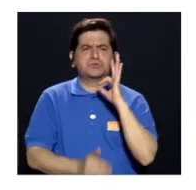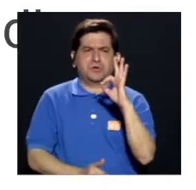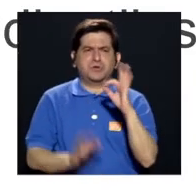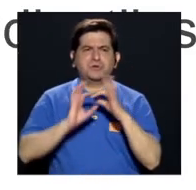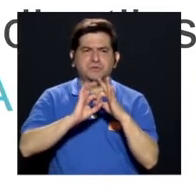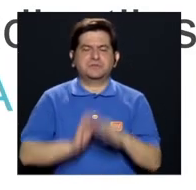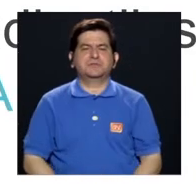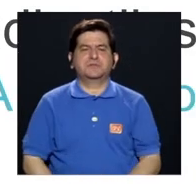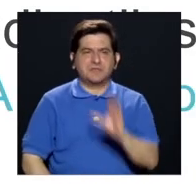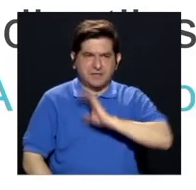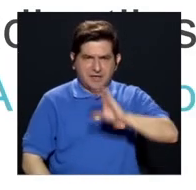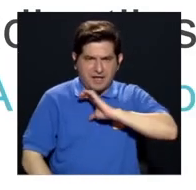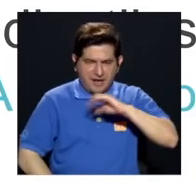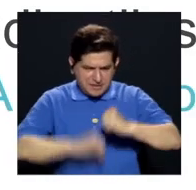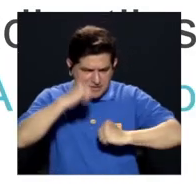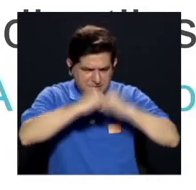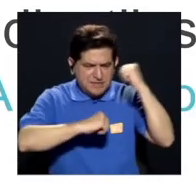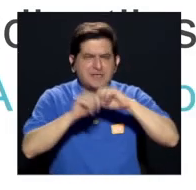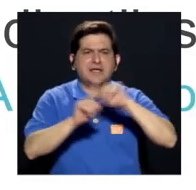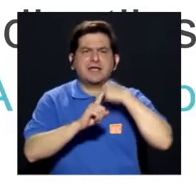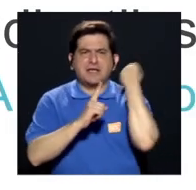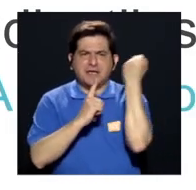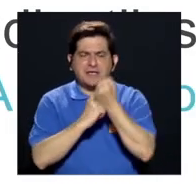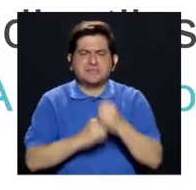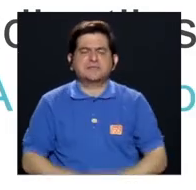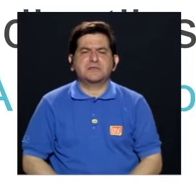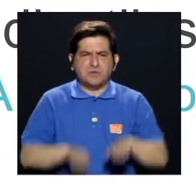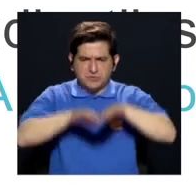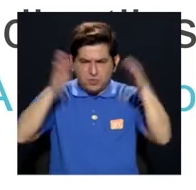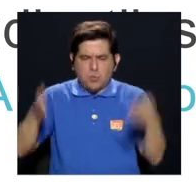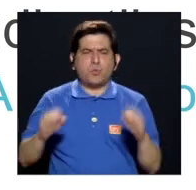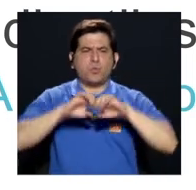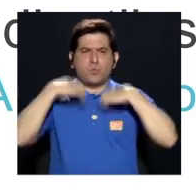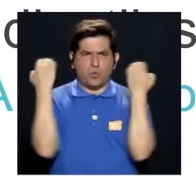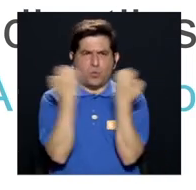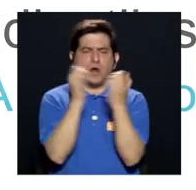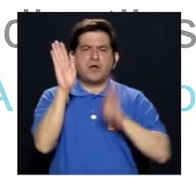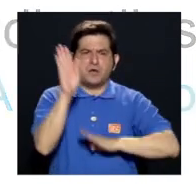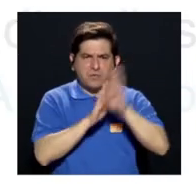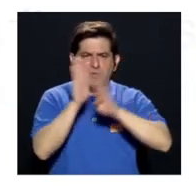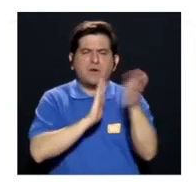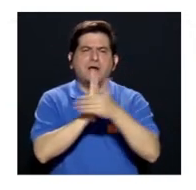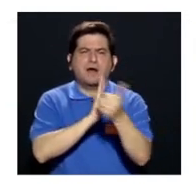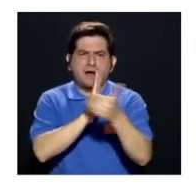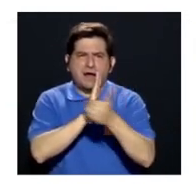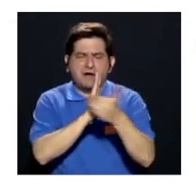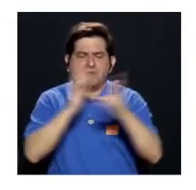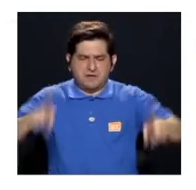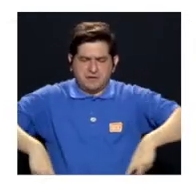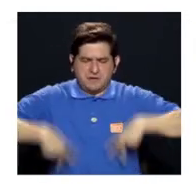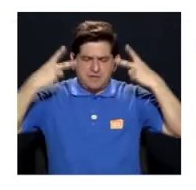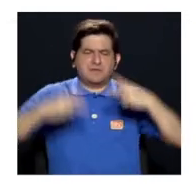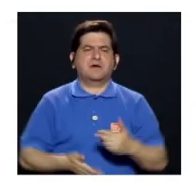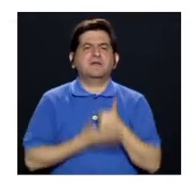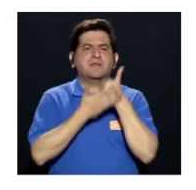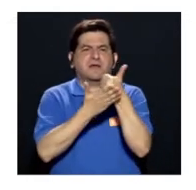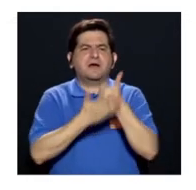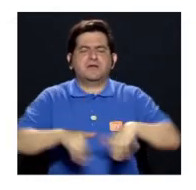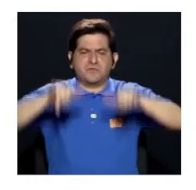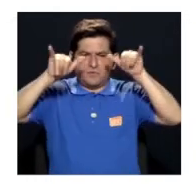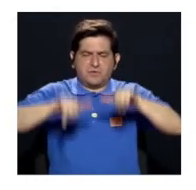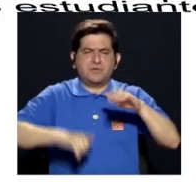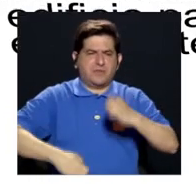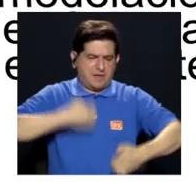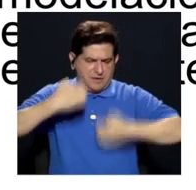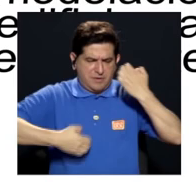La calidad de la infraestructura y el acondicionamiento inmobiliario y equipo permiten desarrollar habilidades para la vida y favorecen la